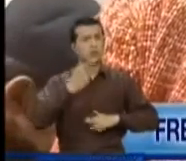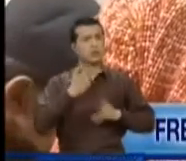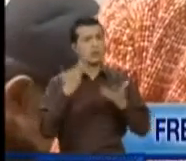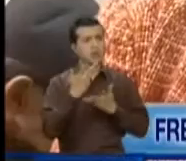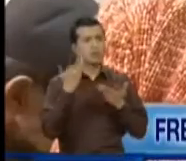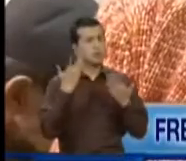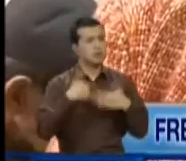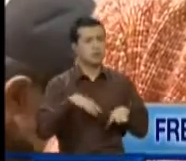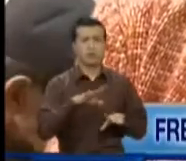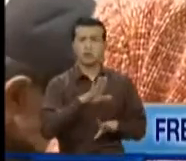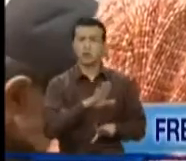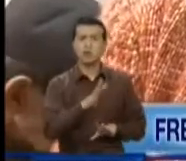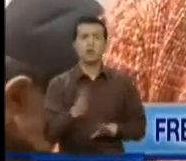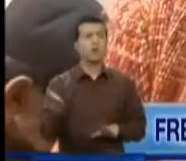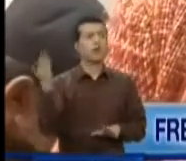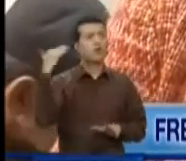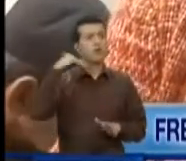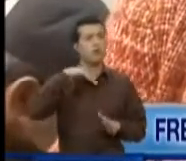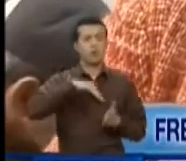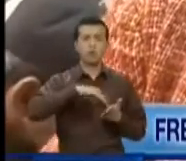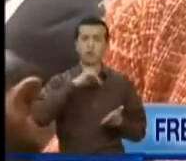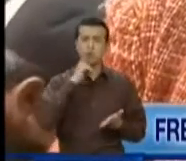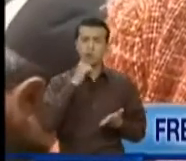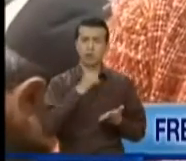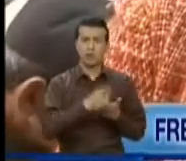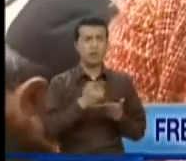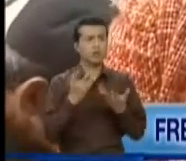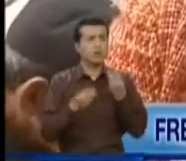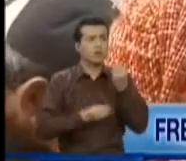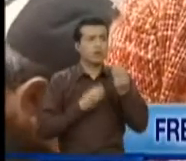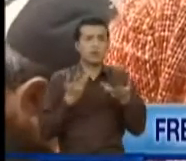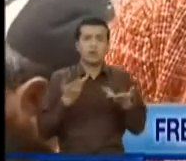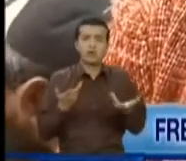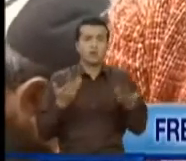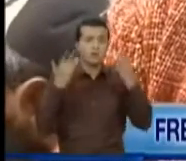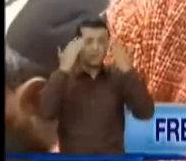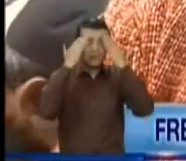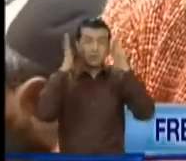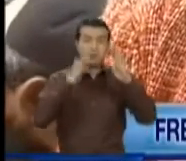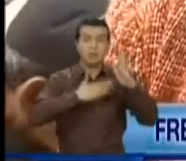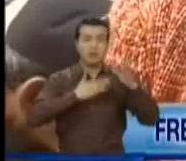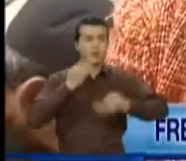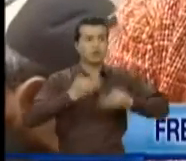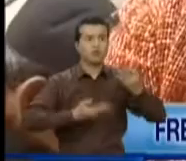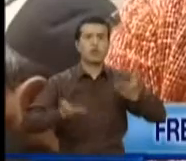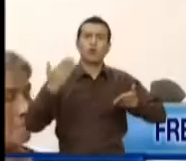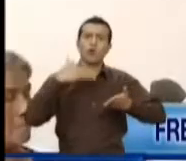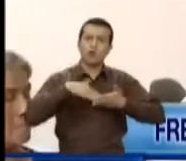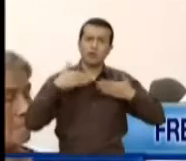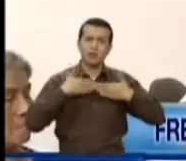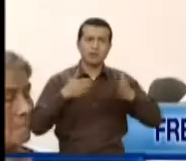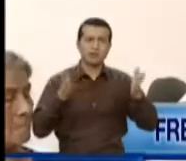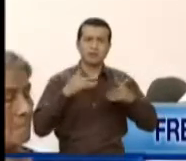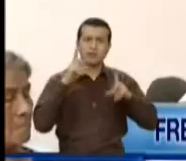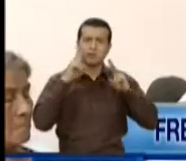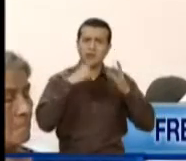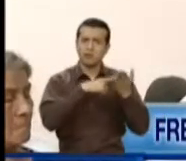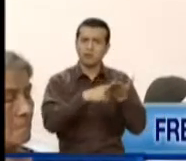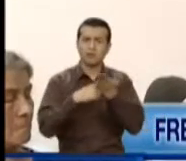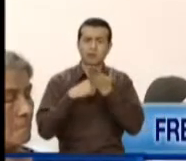definitivo y ahora yo estoy donde irme porque a mi juicio volvió a ser activado hay